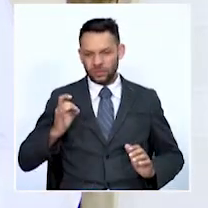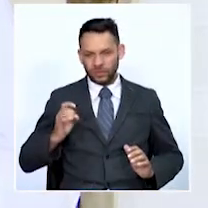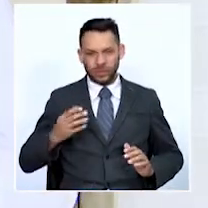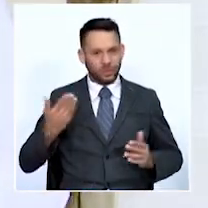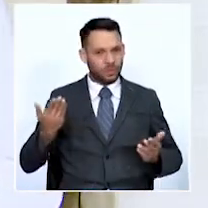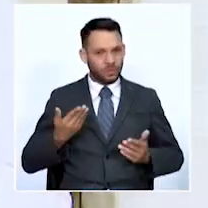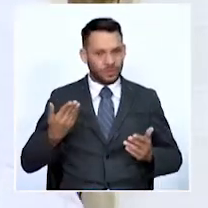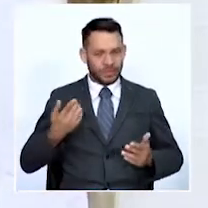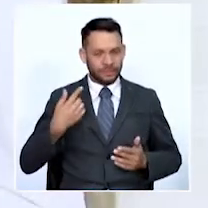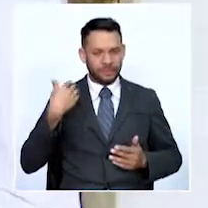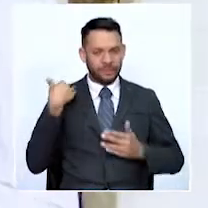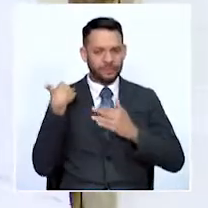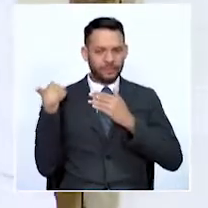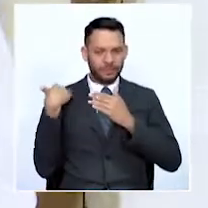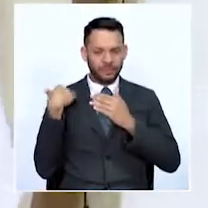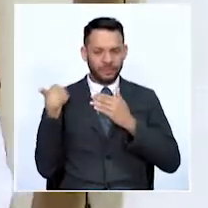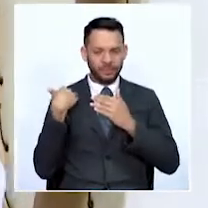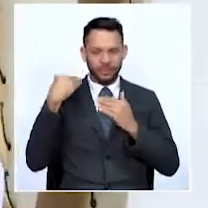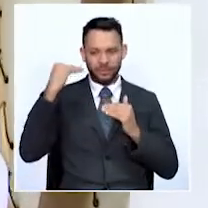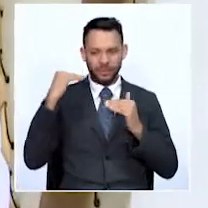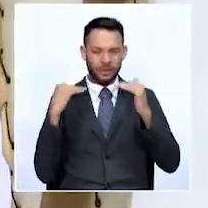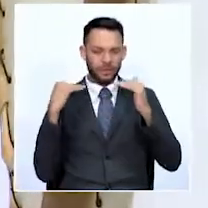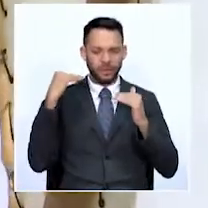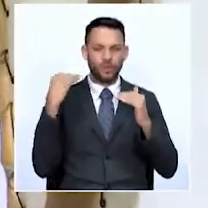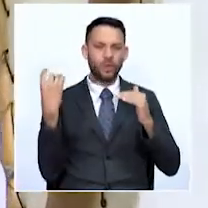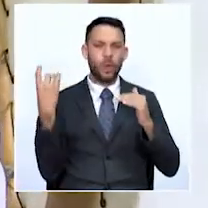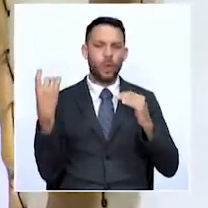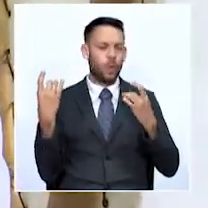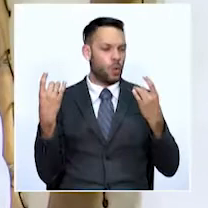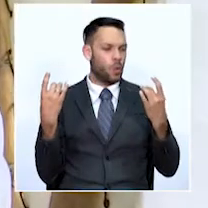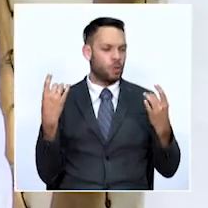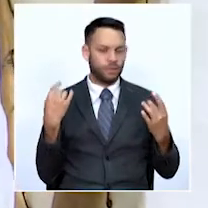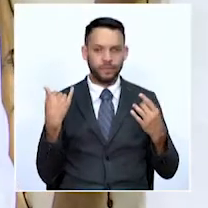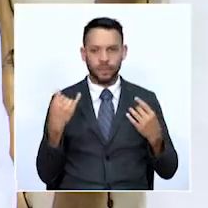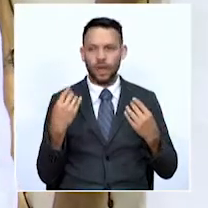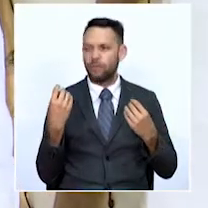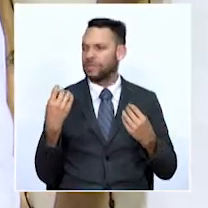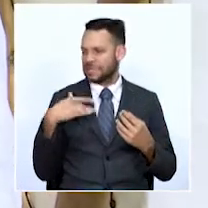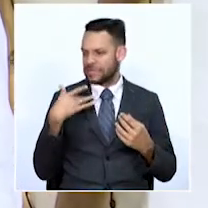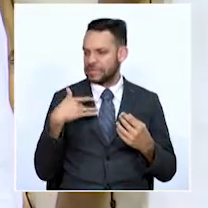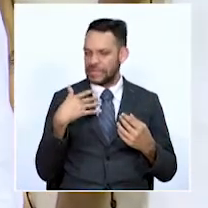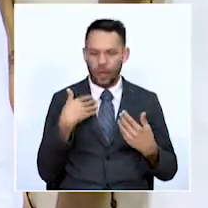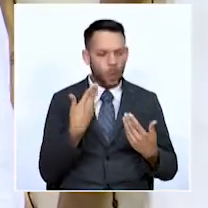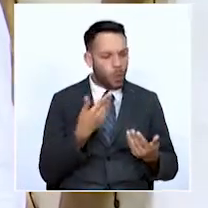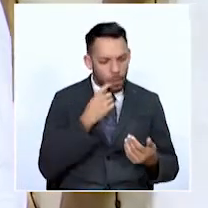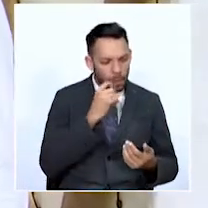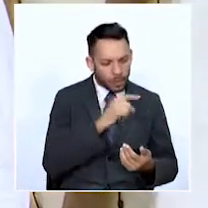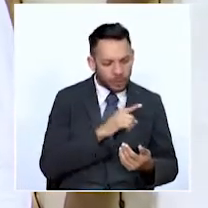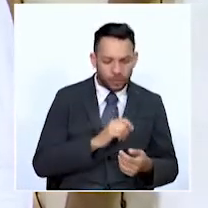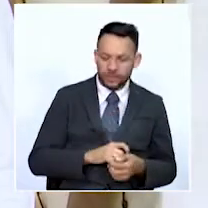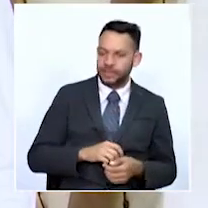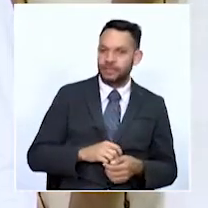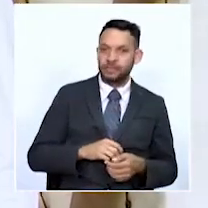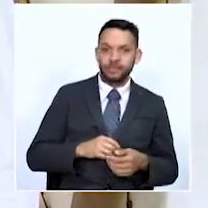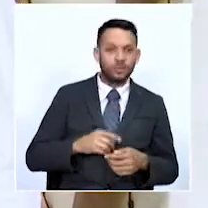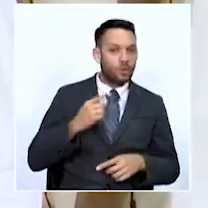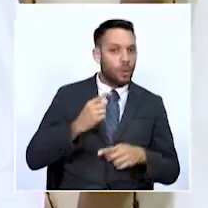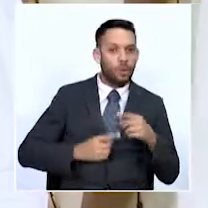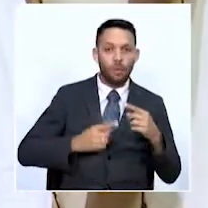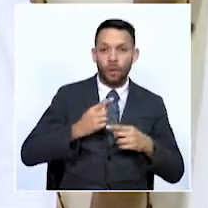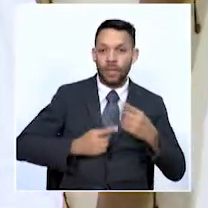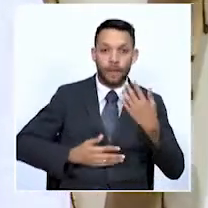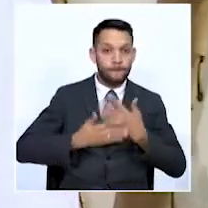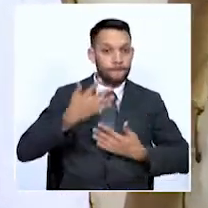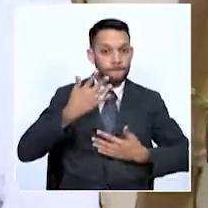los hombros. ¿Qué es lo que sientes? Siento mucho dolor en el hombro al levantar el brazo, y en la